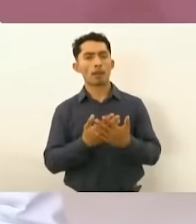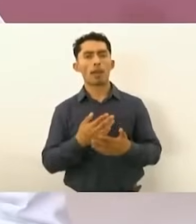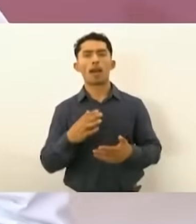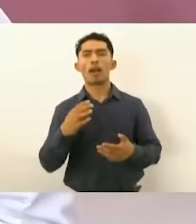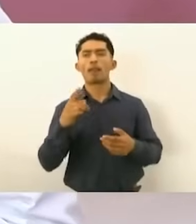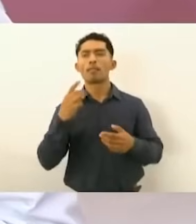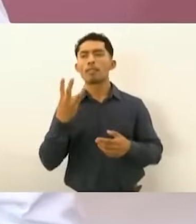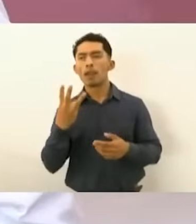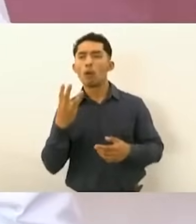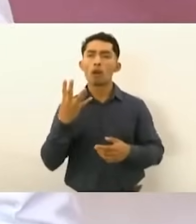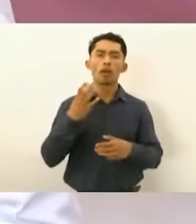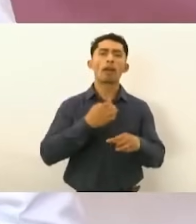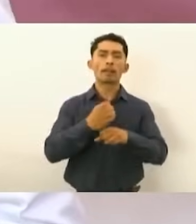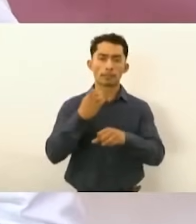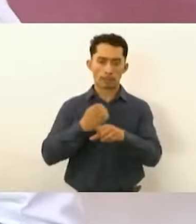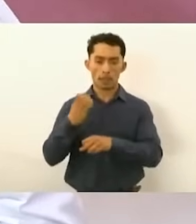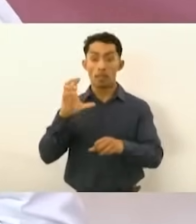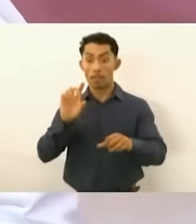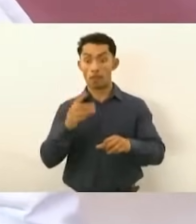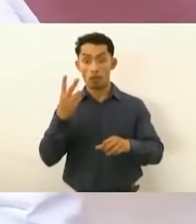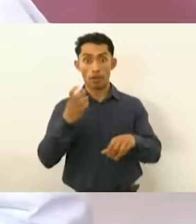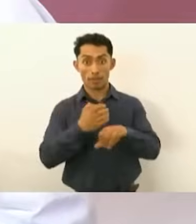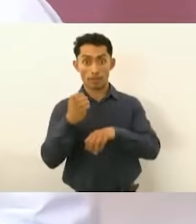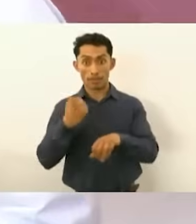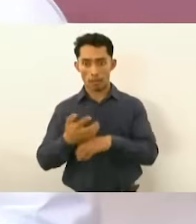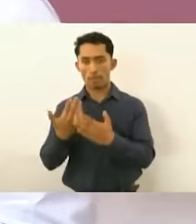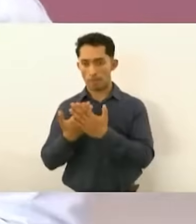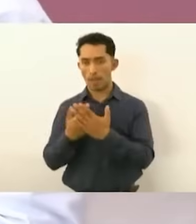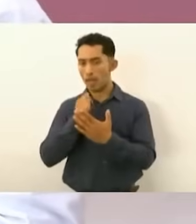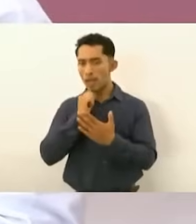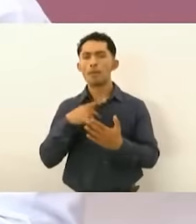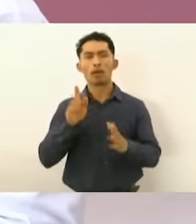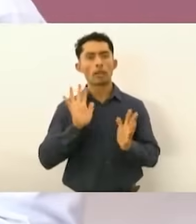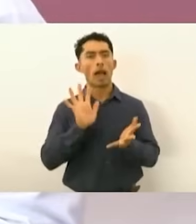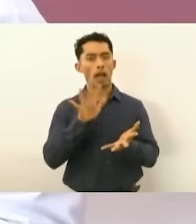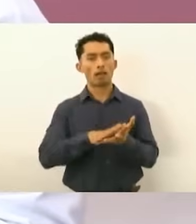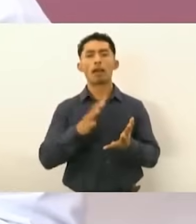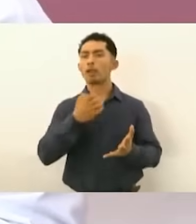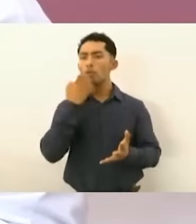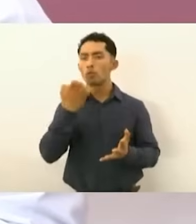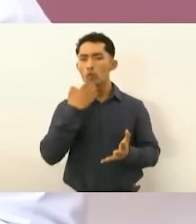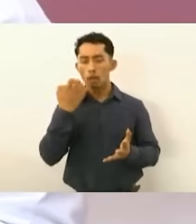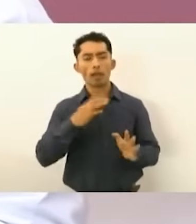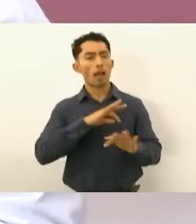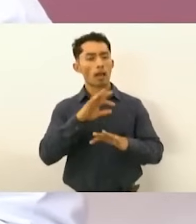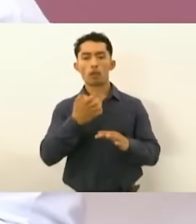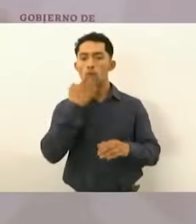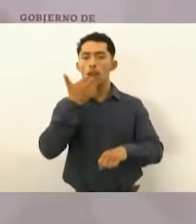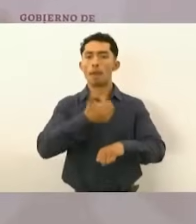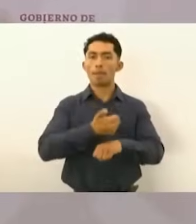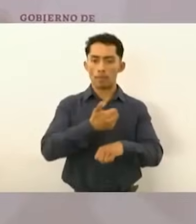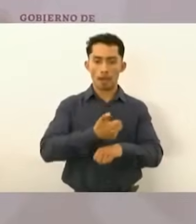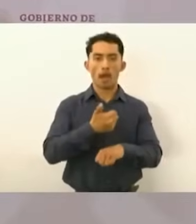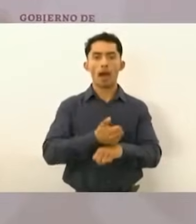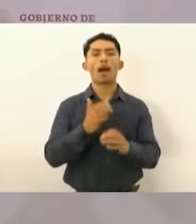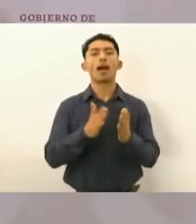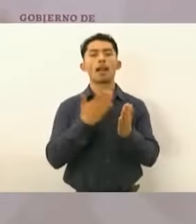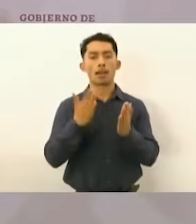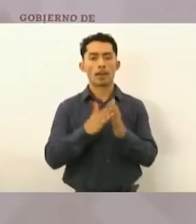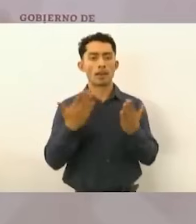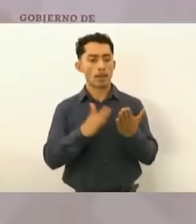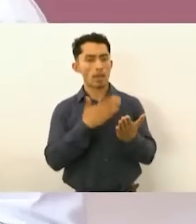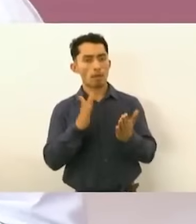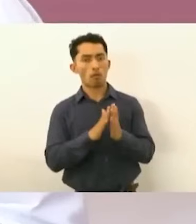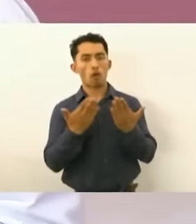3 o 4 estados de los 32, pero en todas ya van a estar los libros de primaria, libros de texto gratuito,